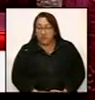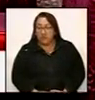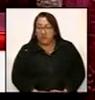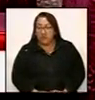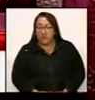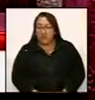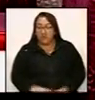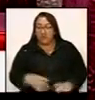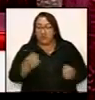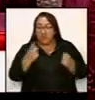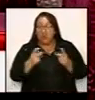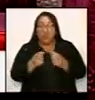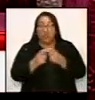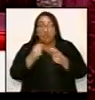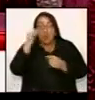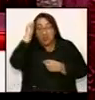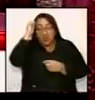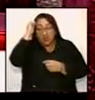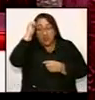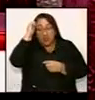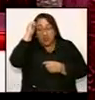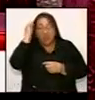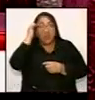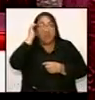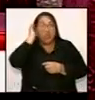Si algún congresista tiene... Ok, congresista Luz Salgado.